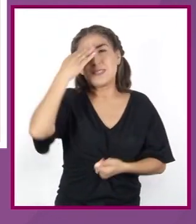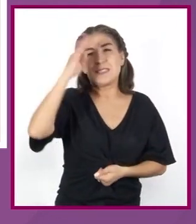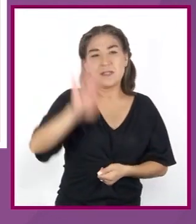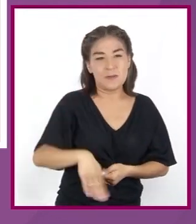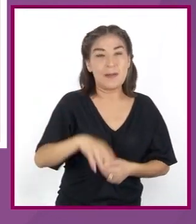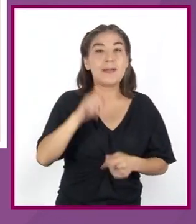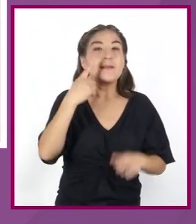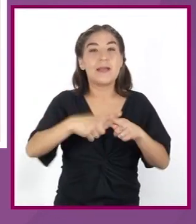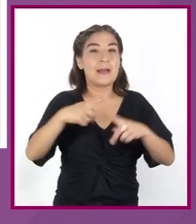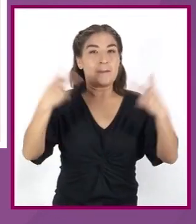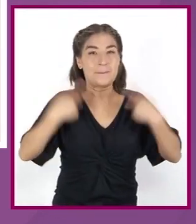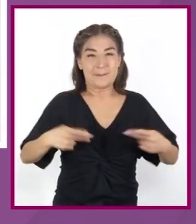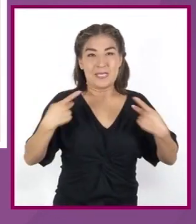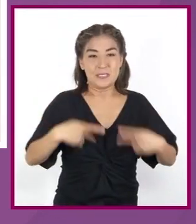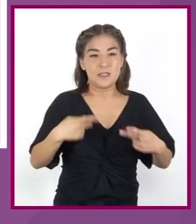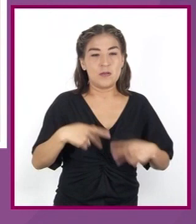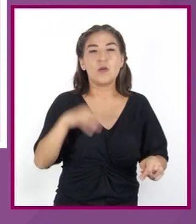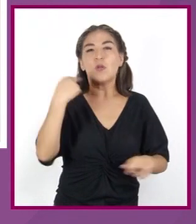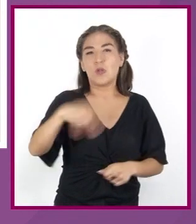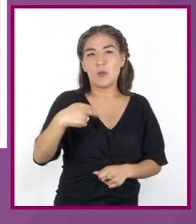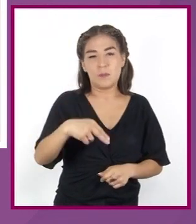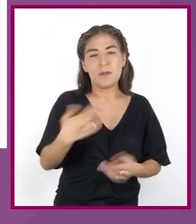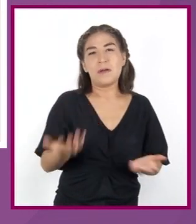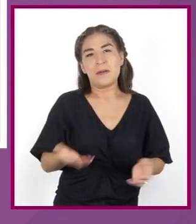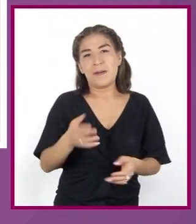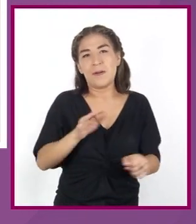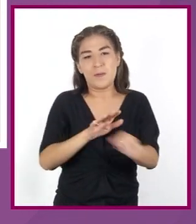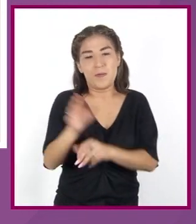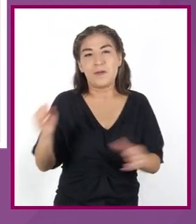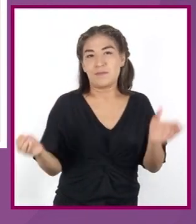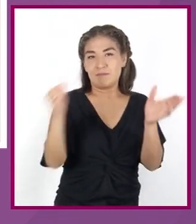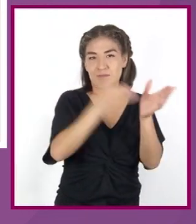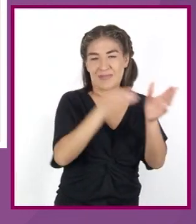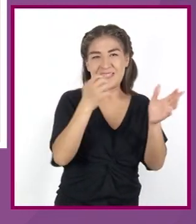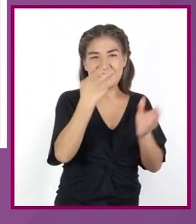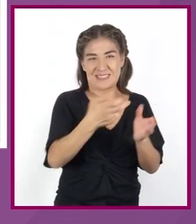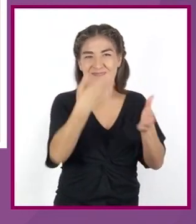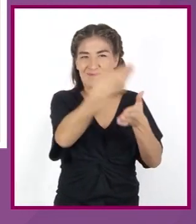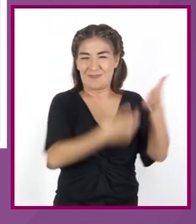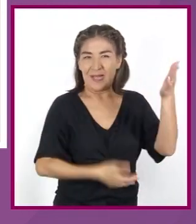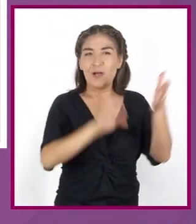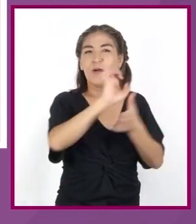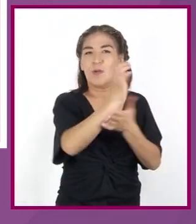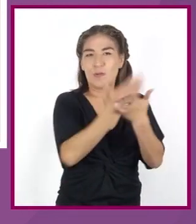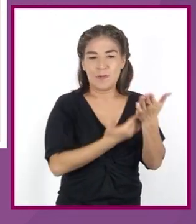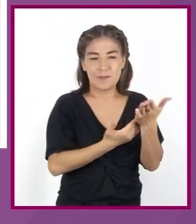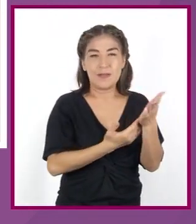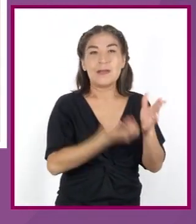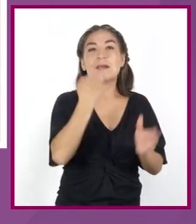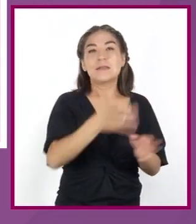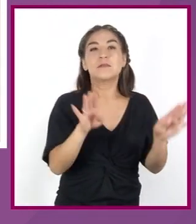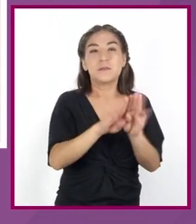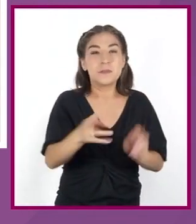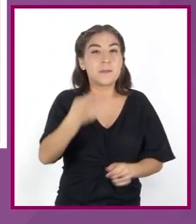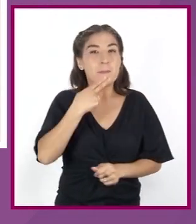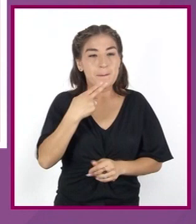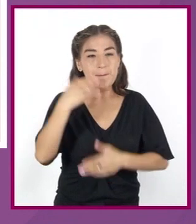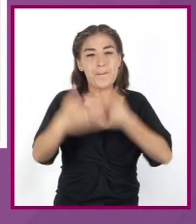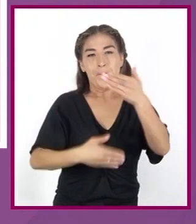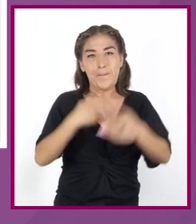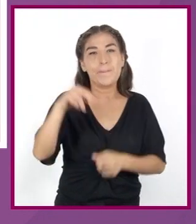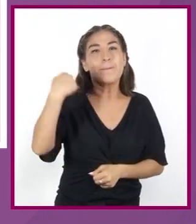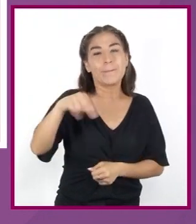o la persona moral cuyo nombre o nombres aparecen en la carátula de este contrato, a quien en lo sucesivo se